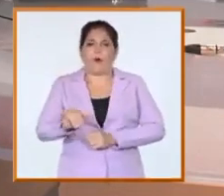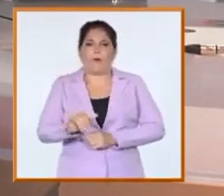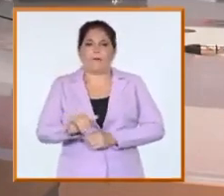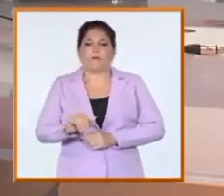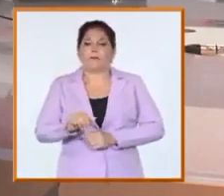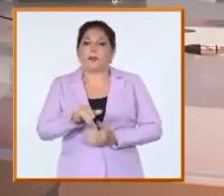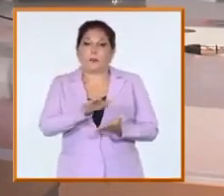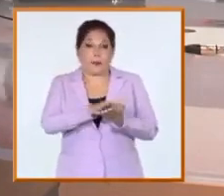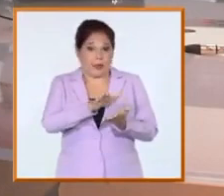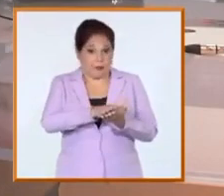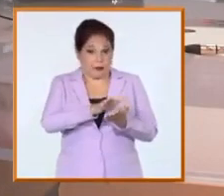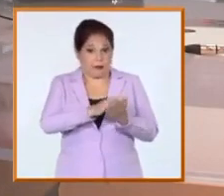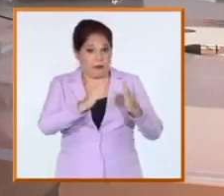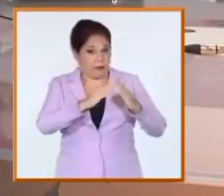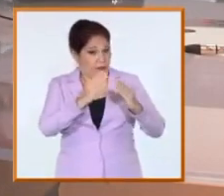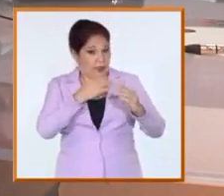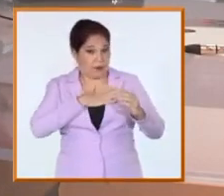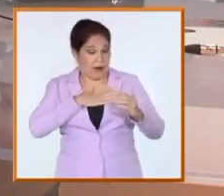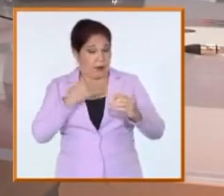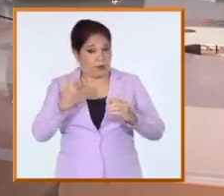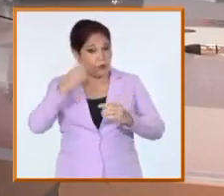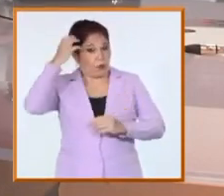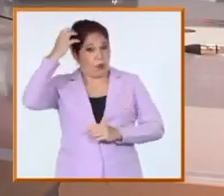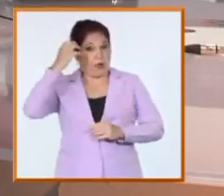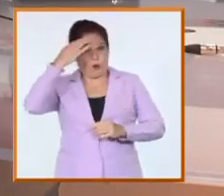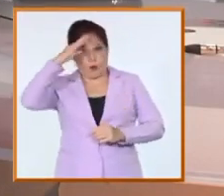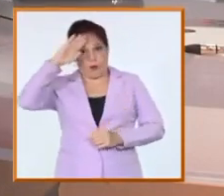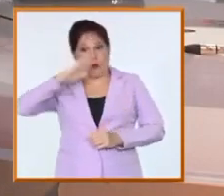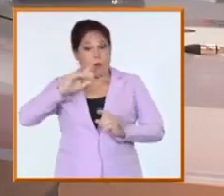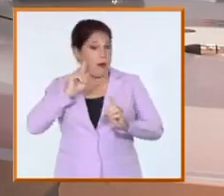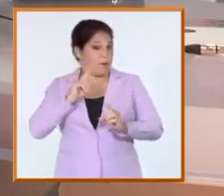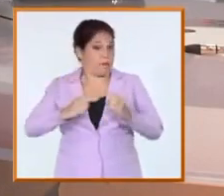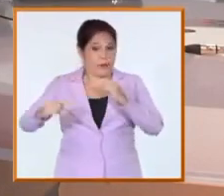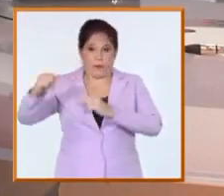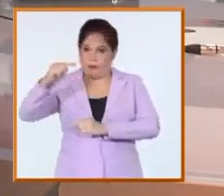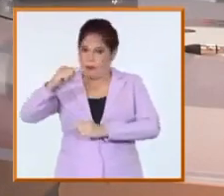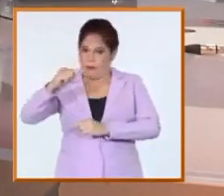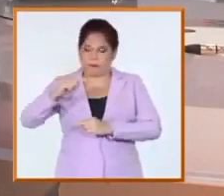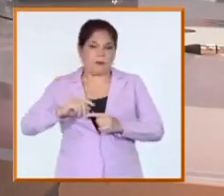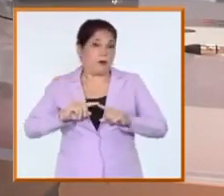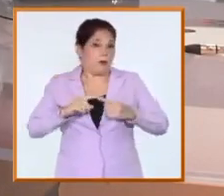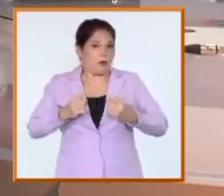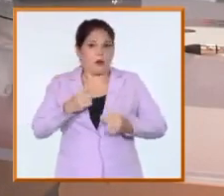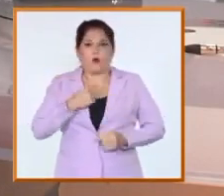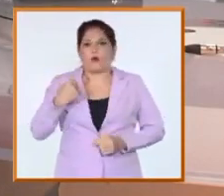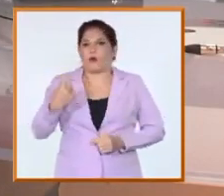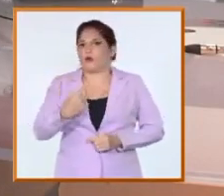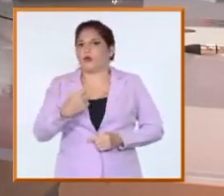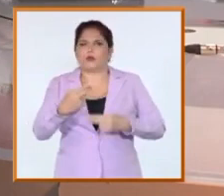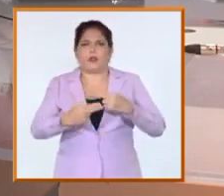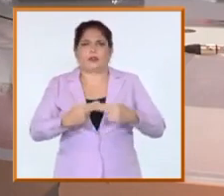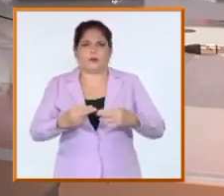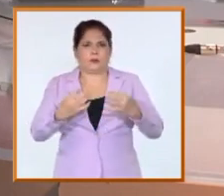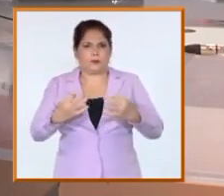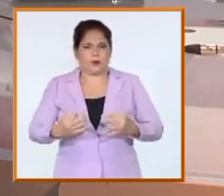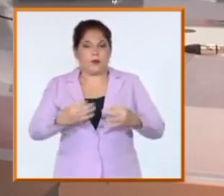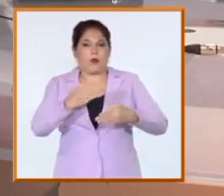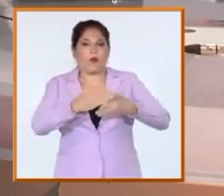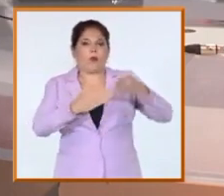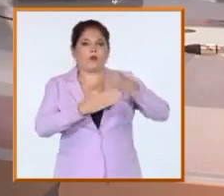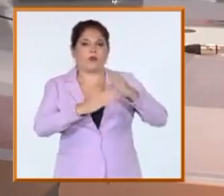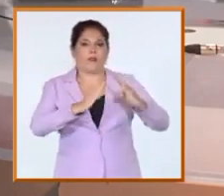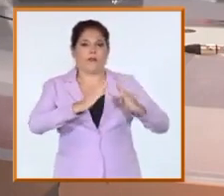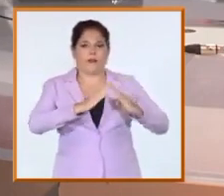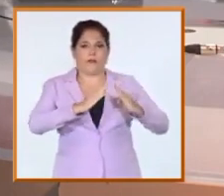asunto de la máxima prioridad y también de la máxima urgencia no cómo estamos en el tema de la de